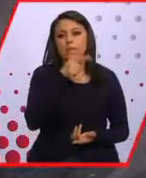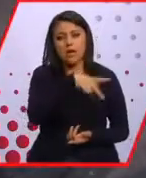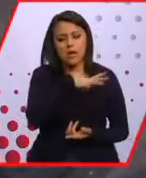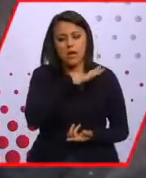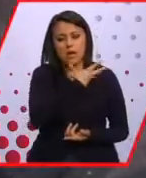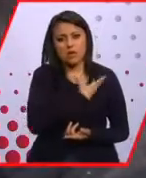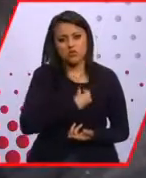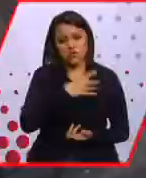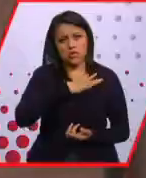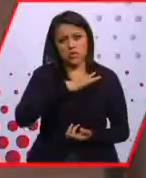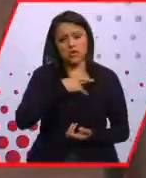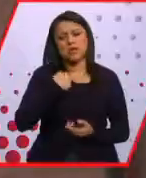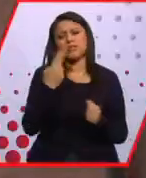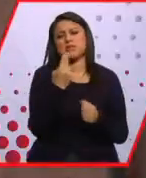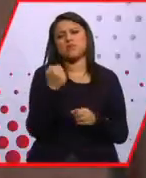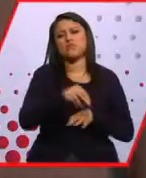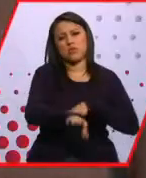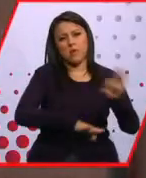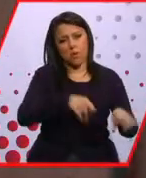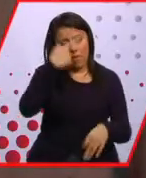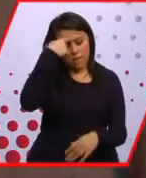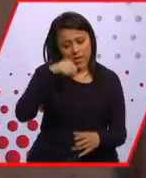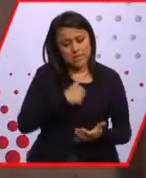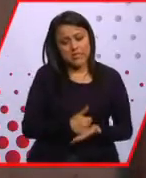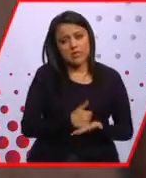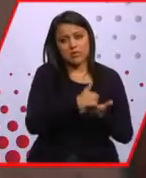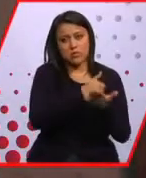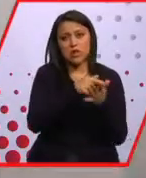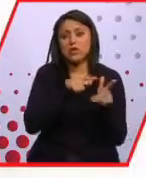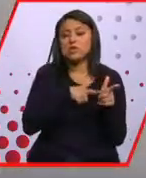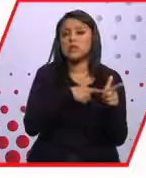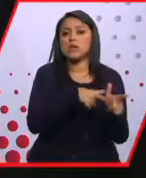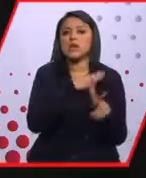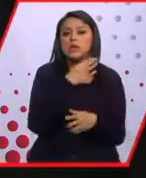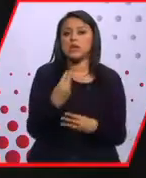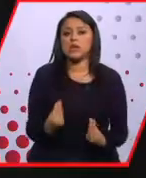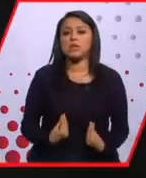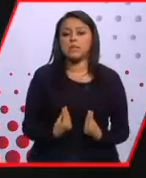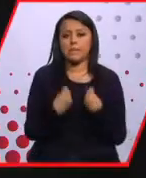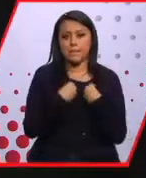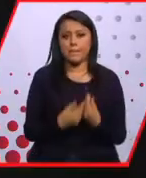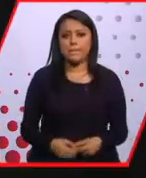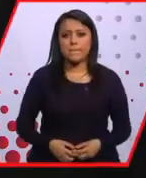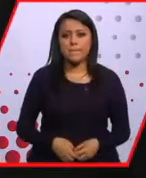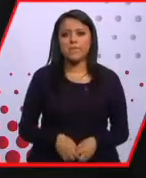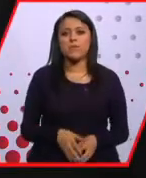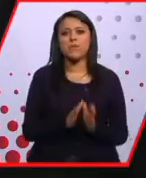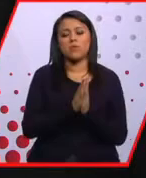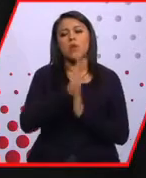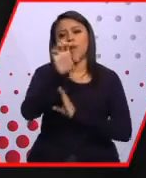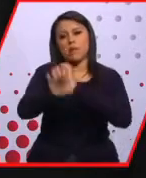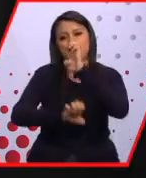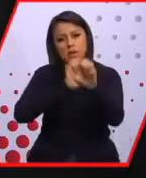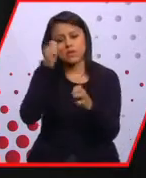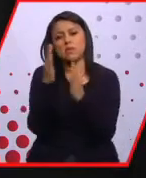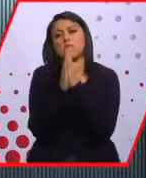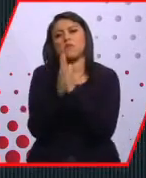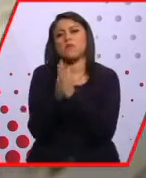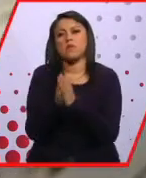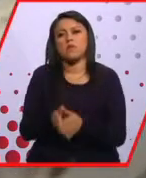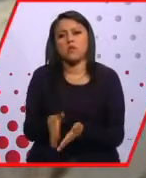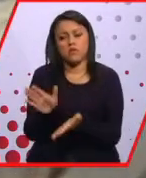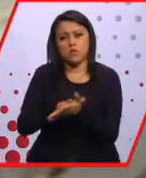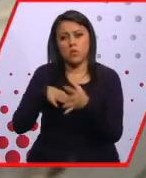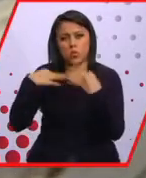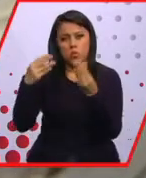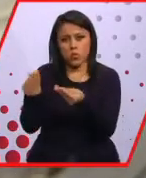lo que necesita un trabajo para mantener los gastos del hogar. Yo estoy solicitando quedar bien con la empresa, que me dé mi documento,